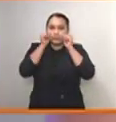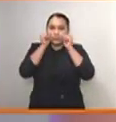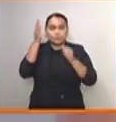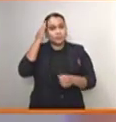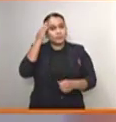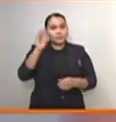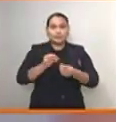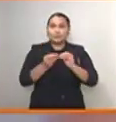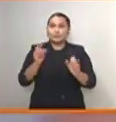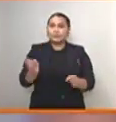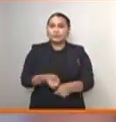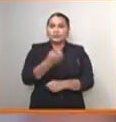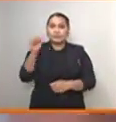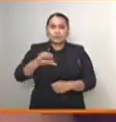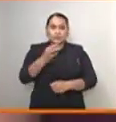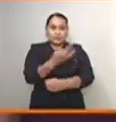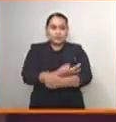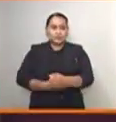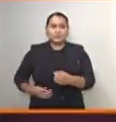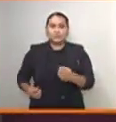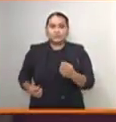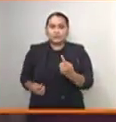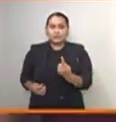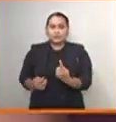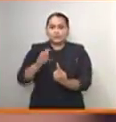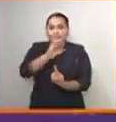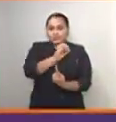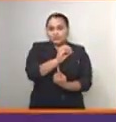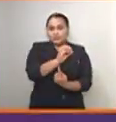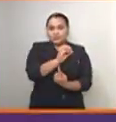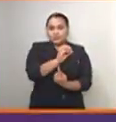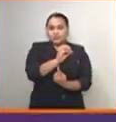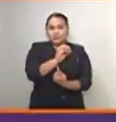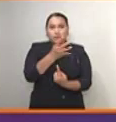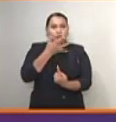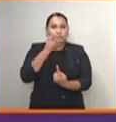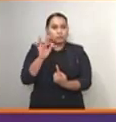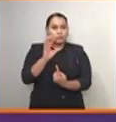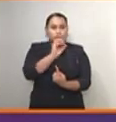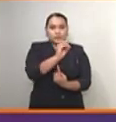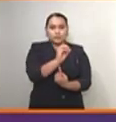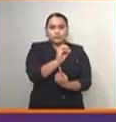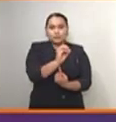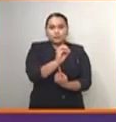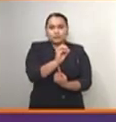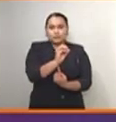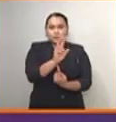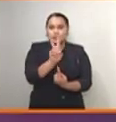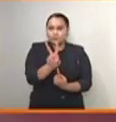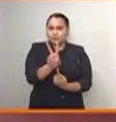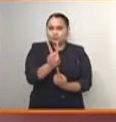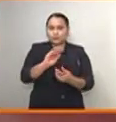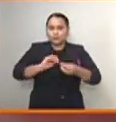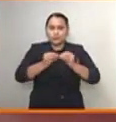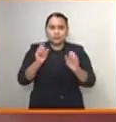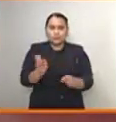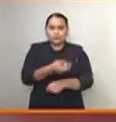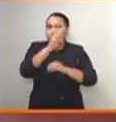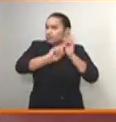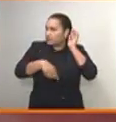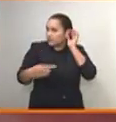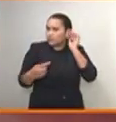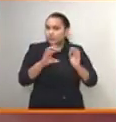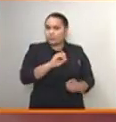dígito afortunado para esta tarde. 0, segundo dígito suerte. 2. Número ganador para la